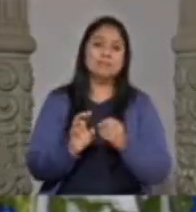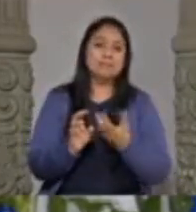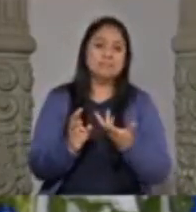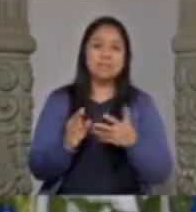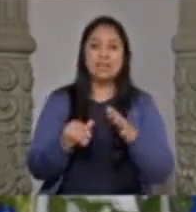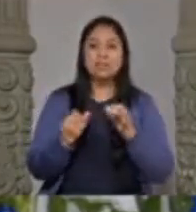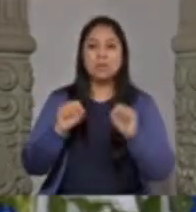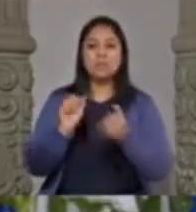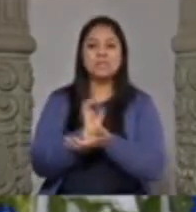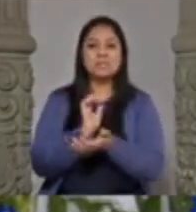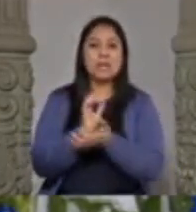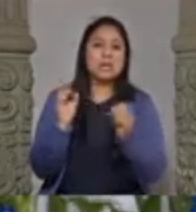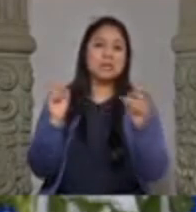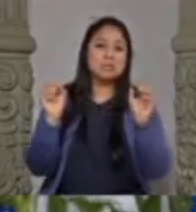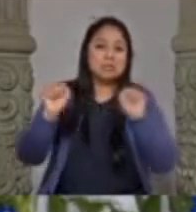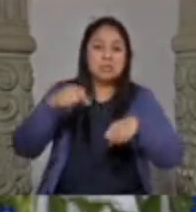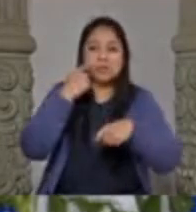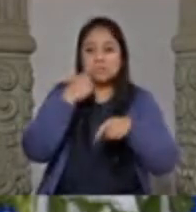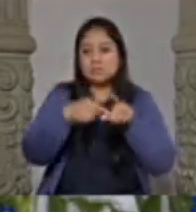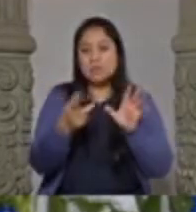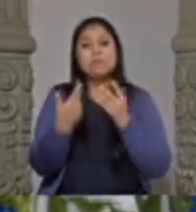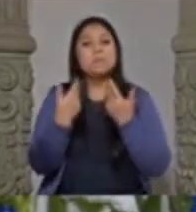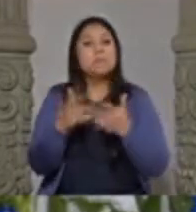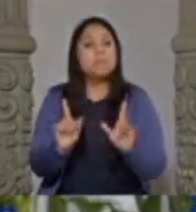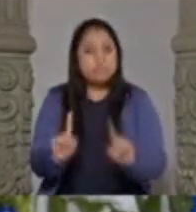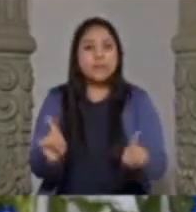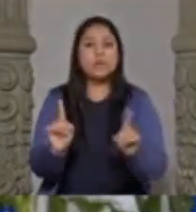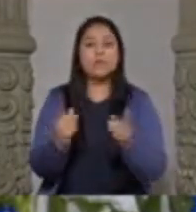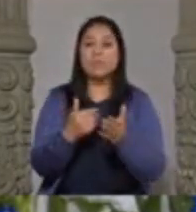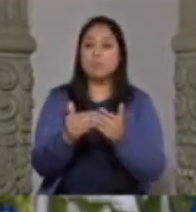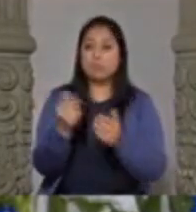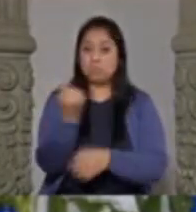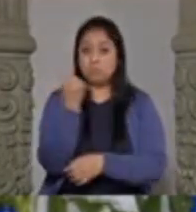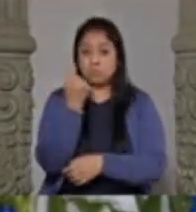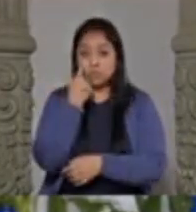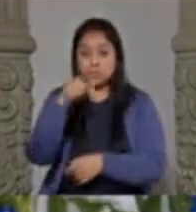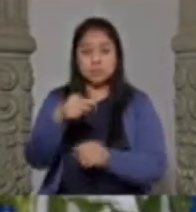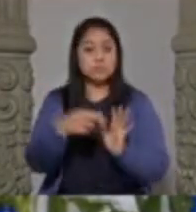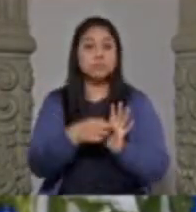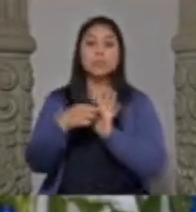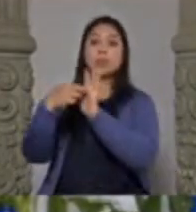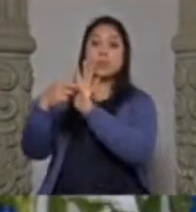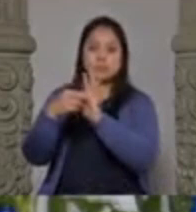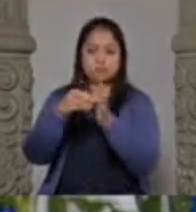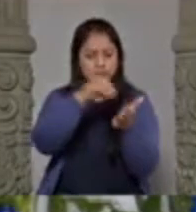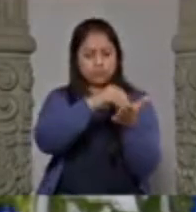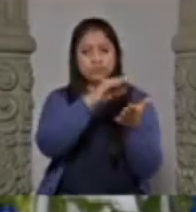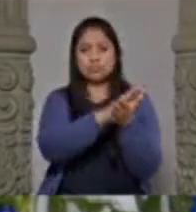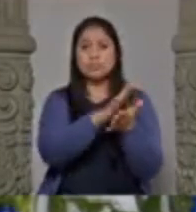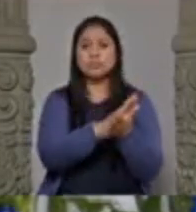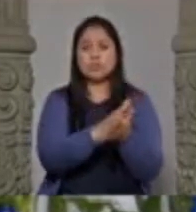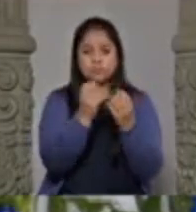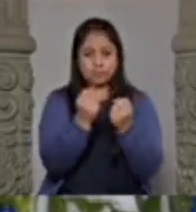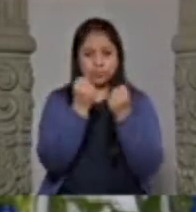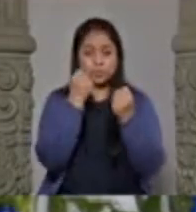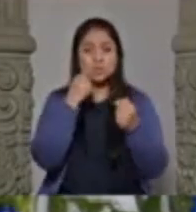necesario. Pero lo importante es que lleguemos al año entrante con un planteamiento sólido, producto